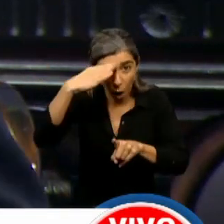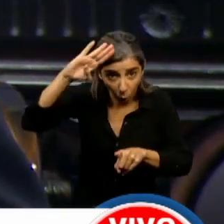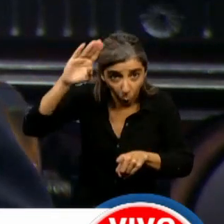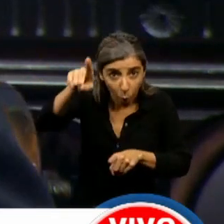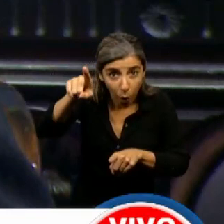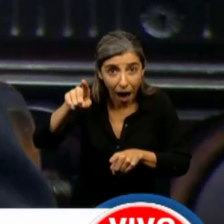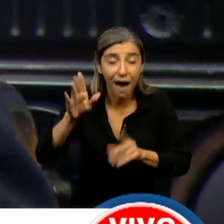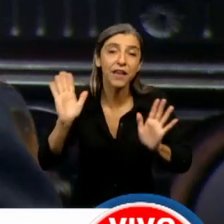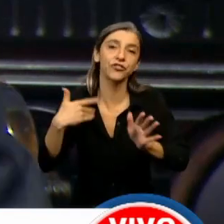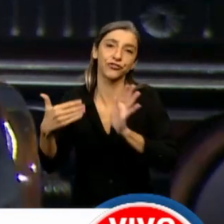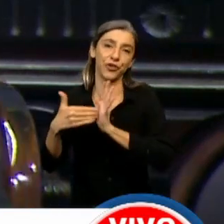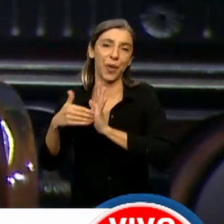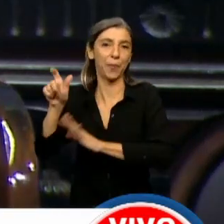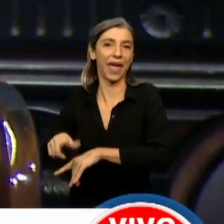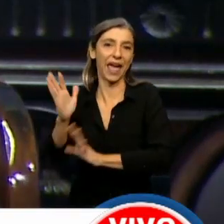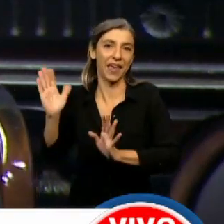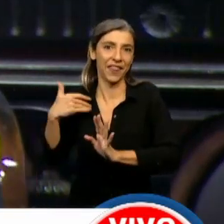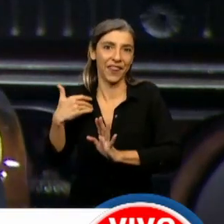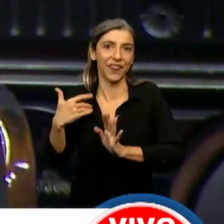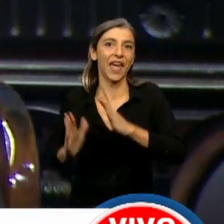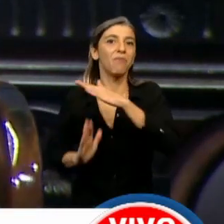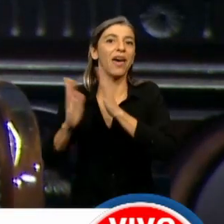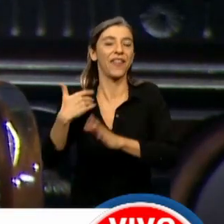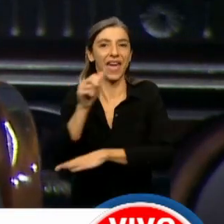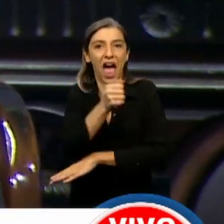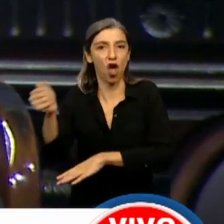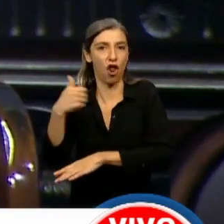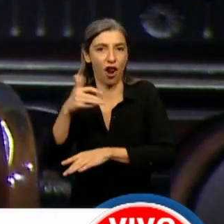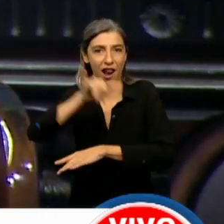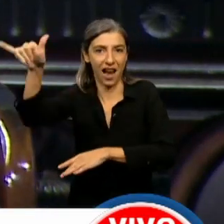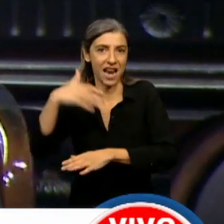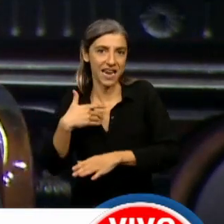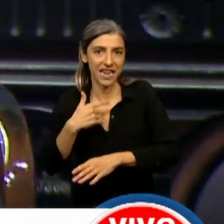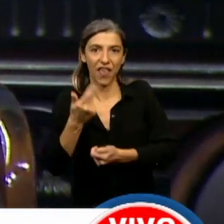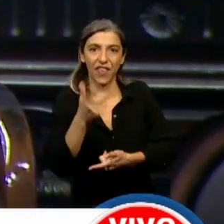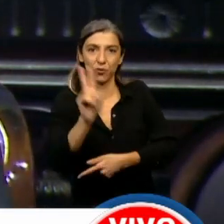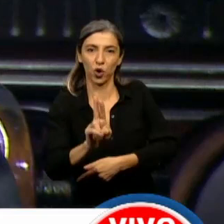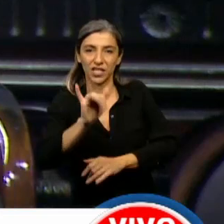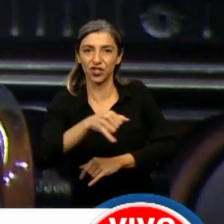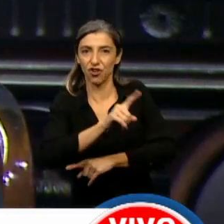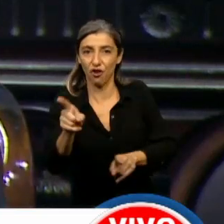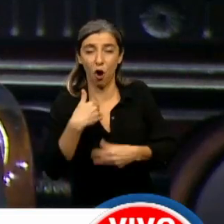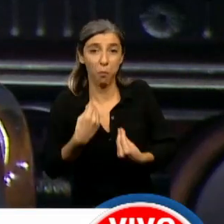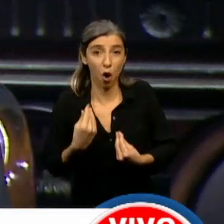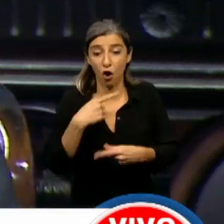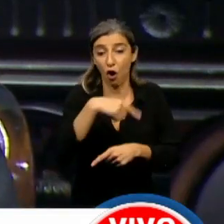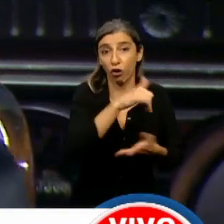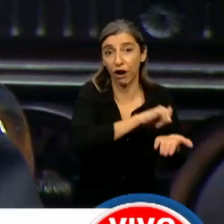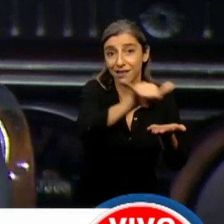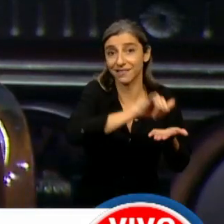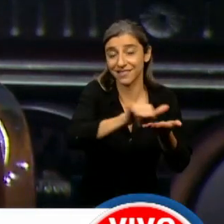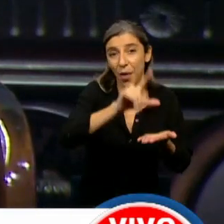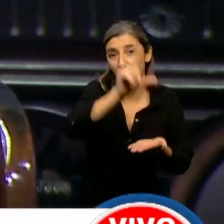deja, que tiene el monopolio de aerolínea y que con el cierre de las low cost y